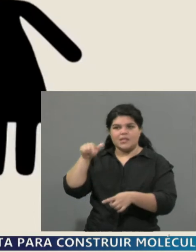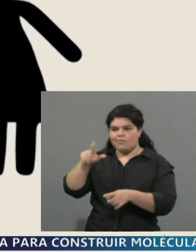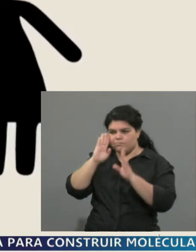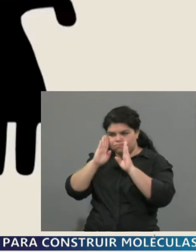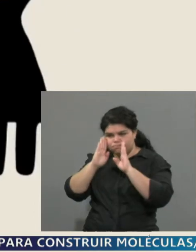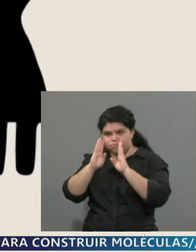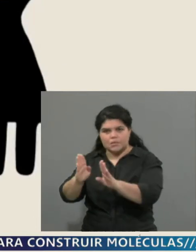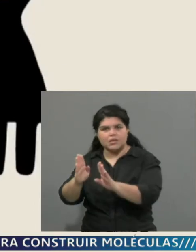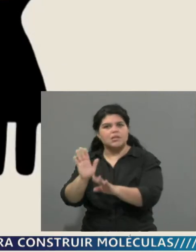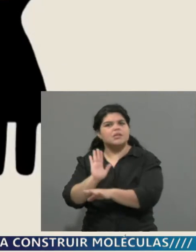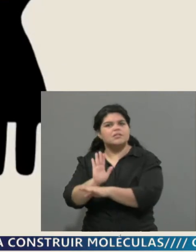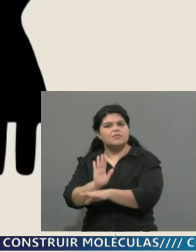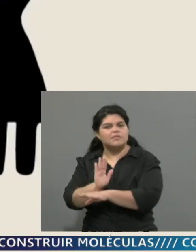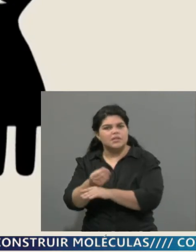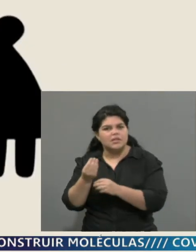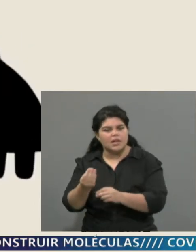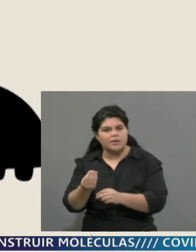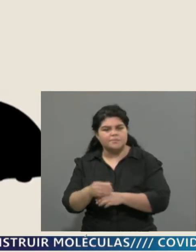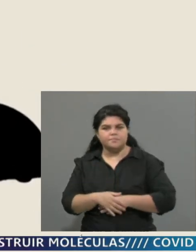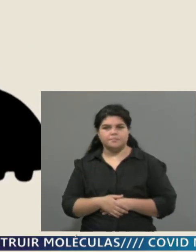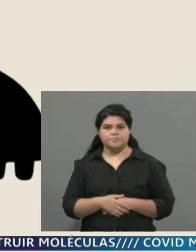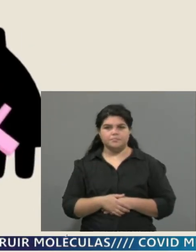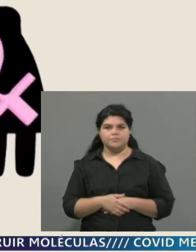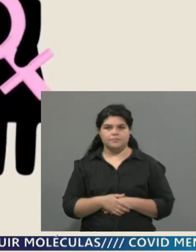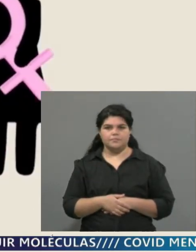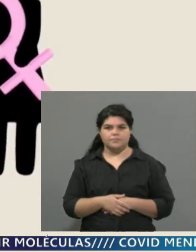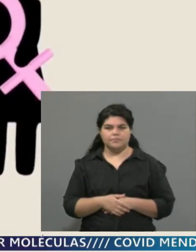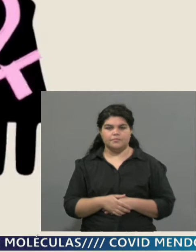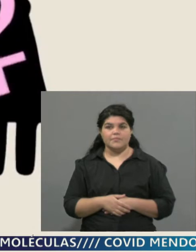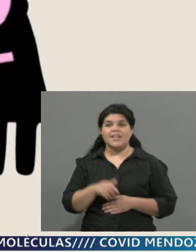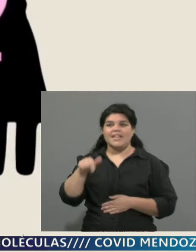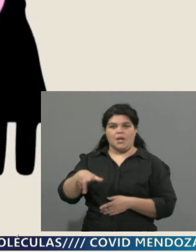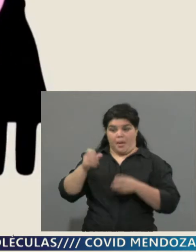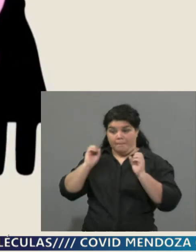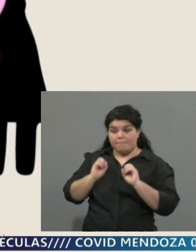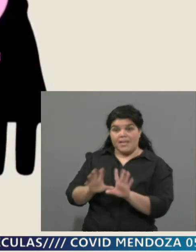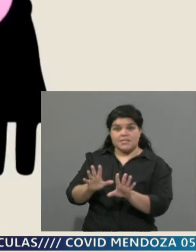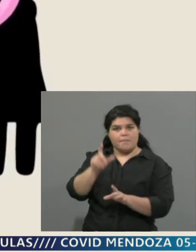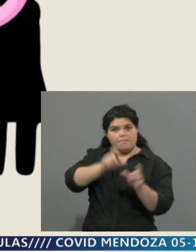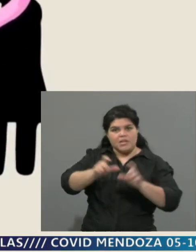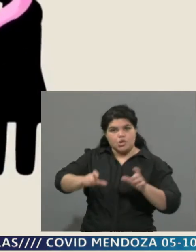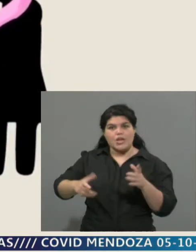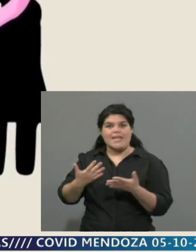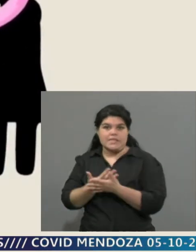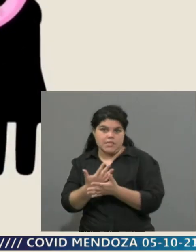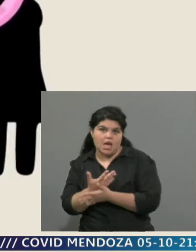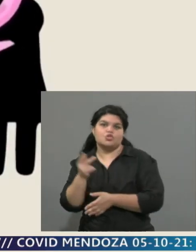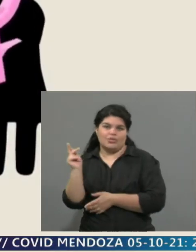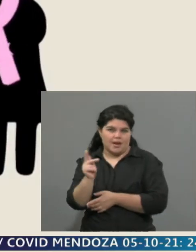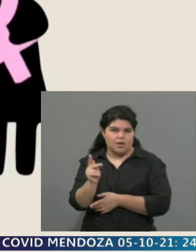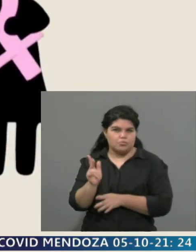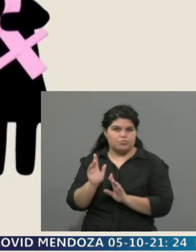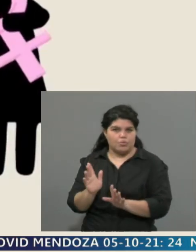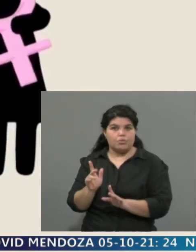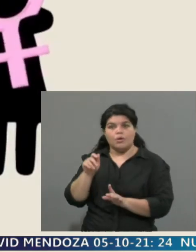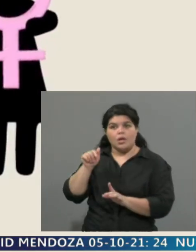busca aletargar el inicio de las relaciones sexuales en las personas a un momento